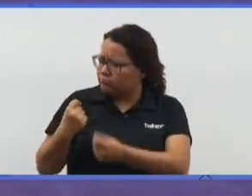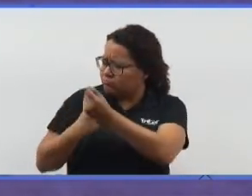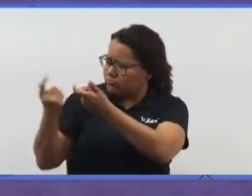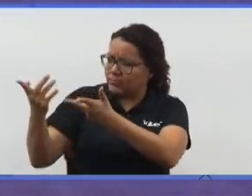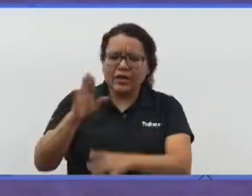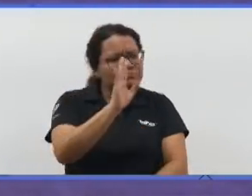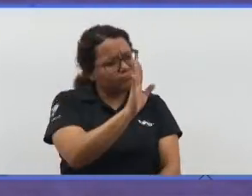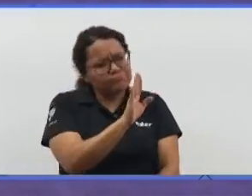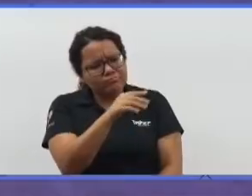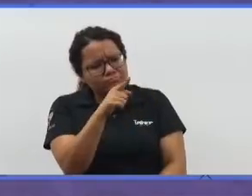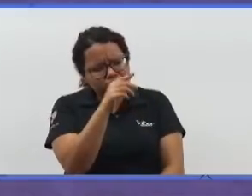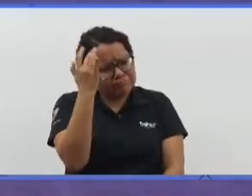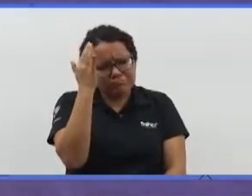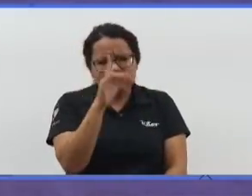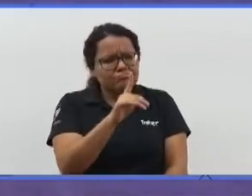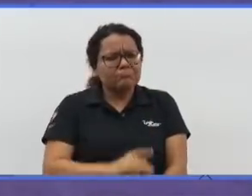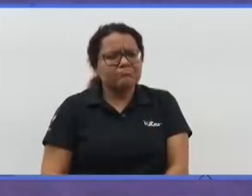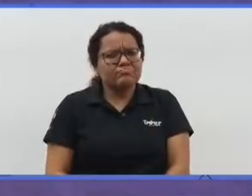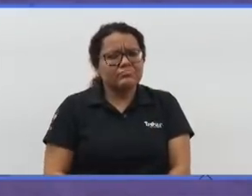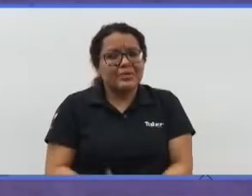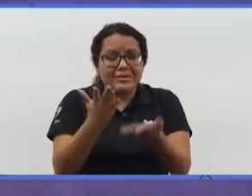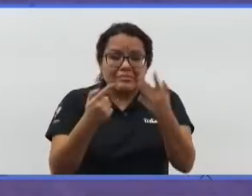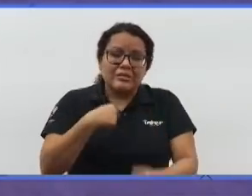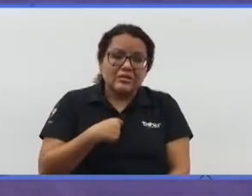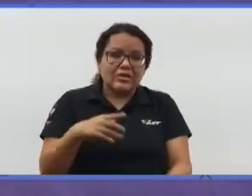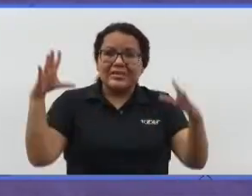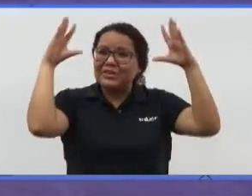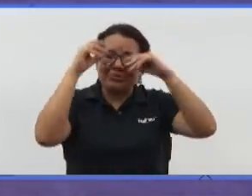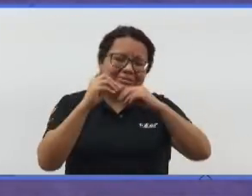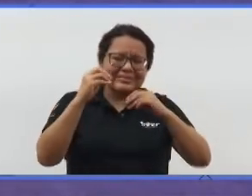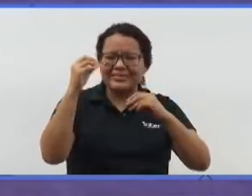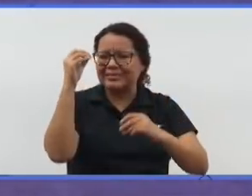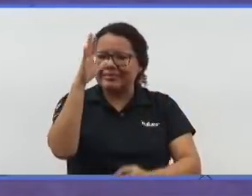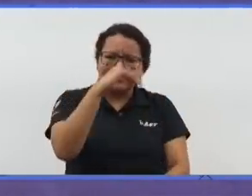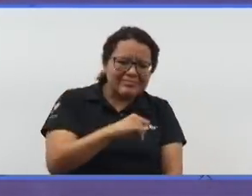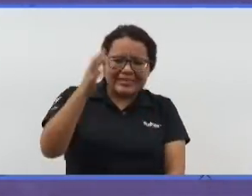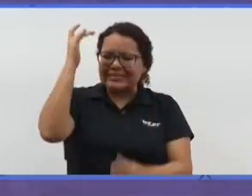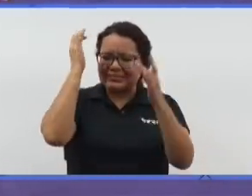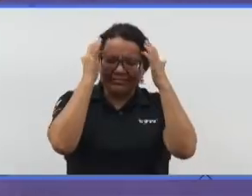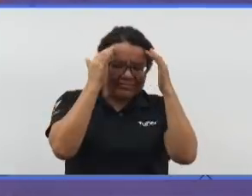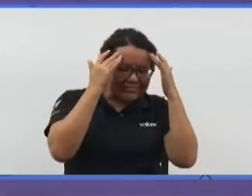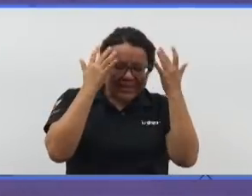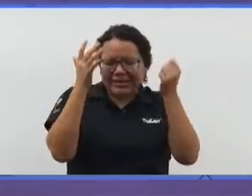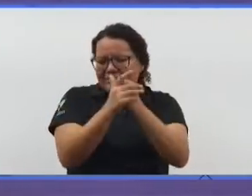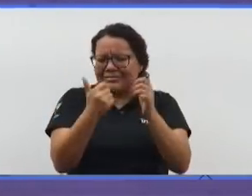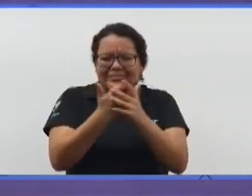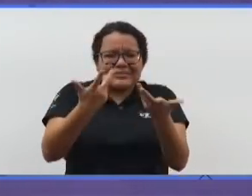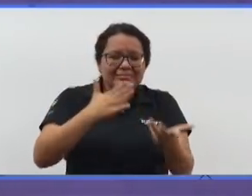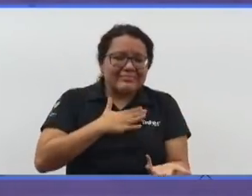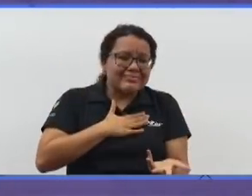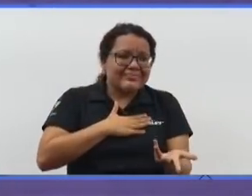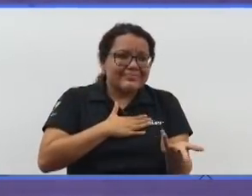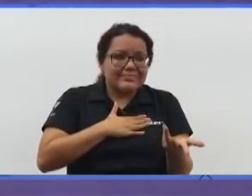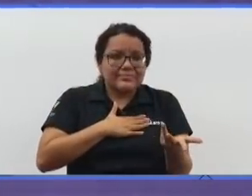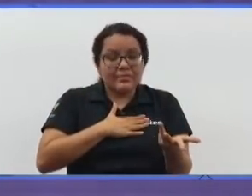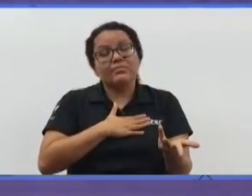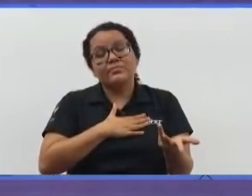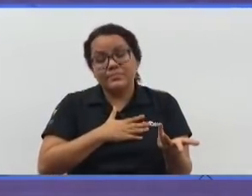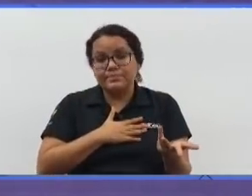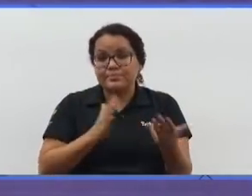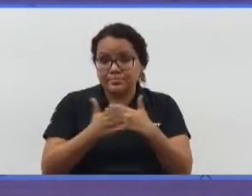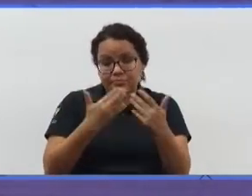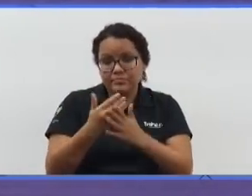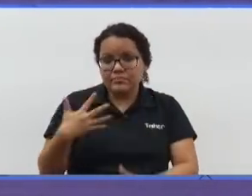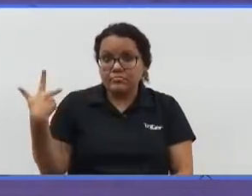se preocupe pero a pesar de que tuvimos una mala noche una noche complicada a pesar de que algo sucedió en nuestra vida nosotros debemos